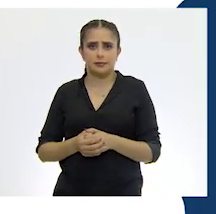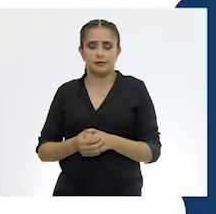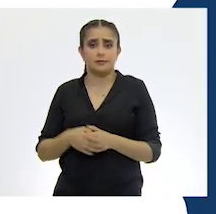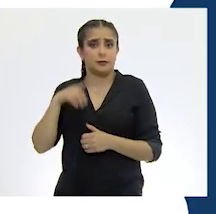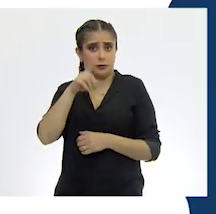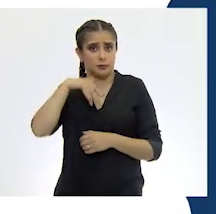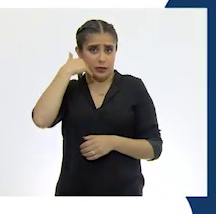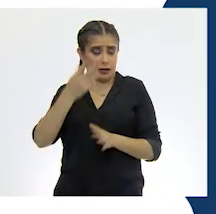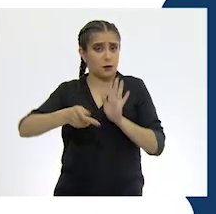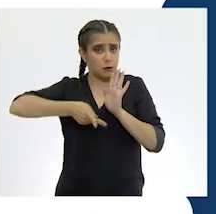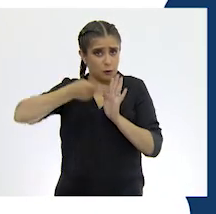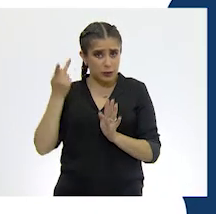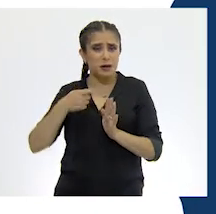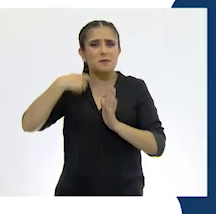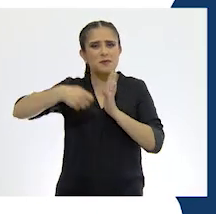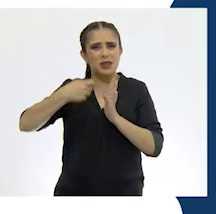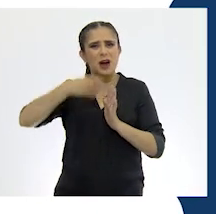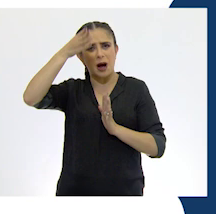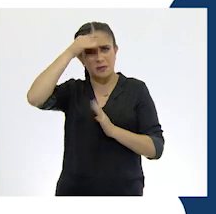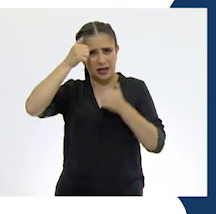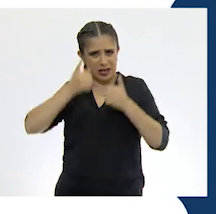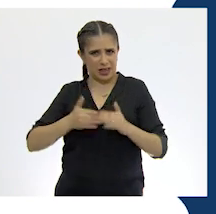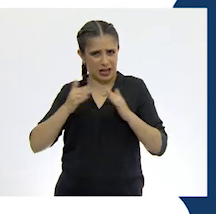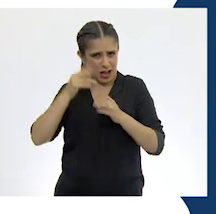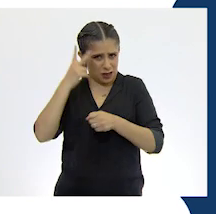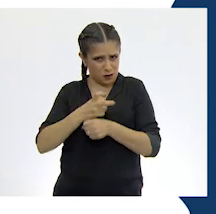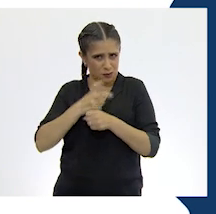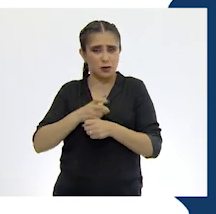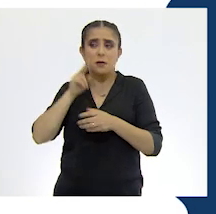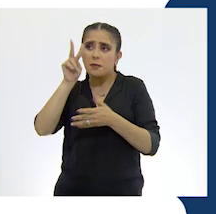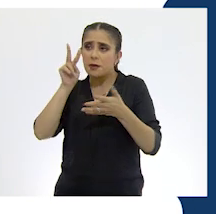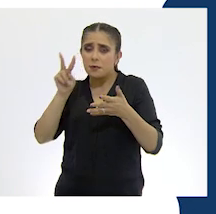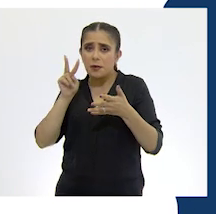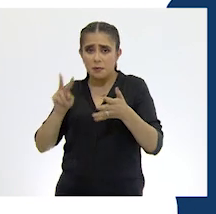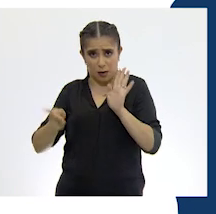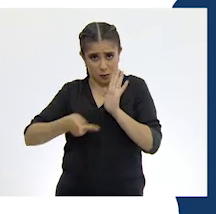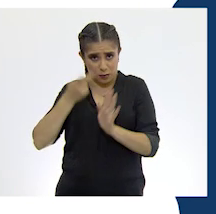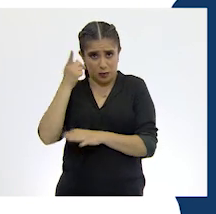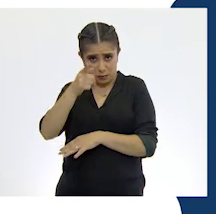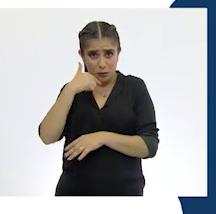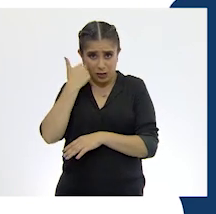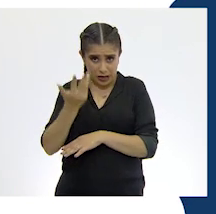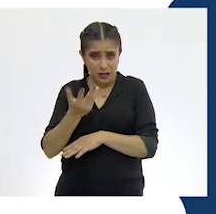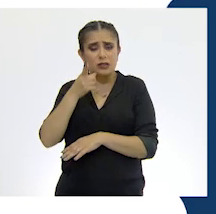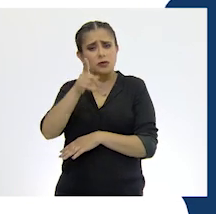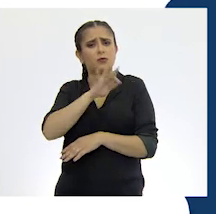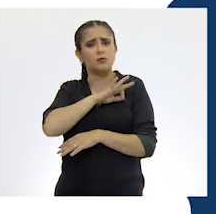conaliteg.sep.gov.mx. Si quieres volver a ver los programas de Aprende en Casa, los puedes encontrar en la siguiente liga: